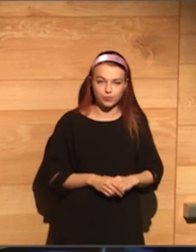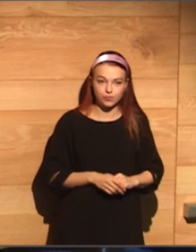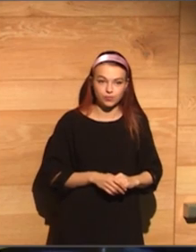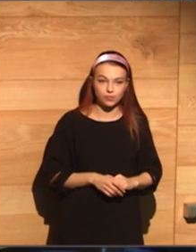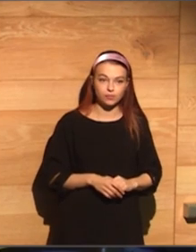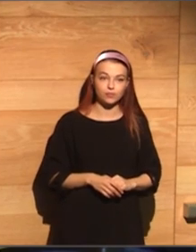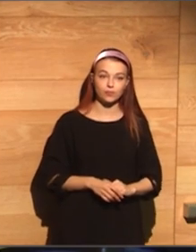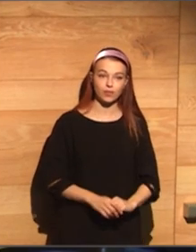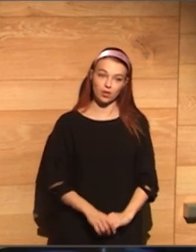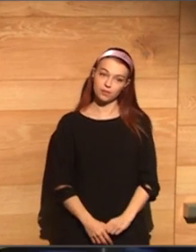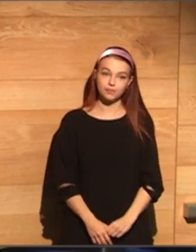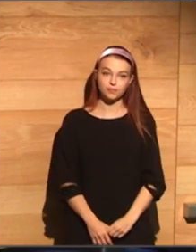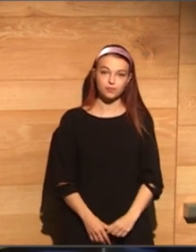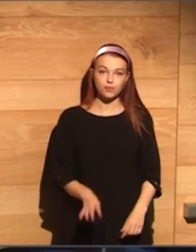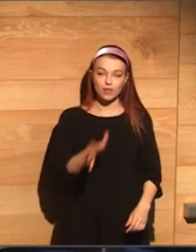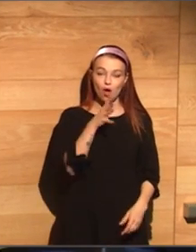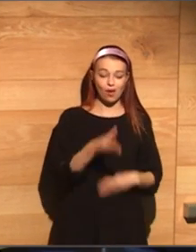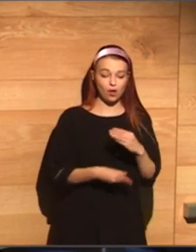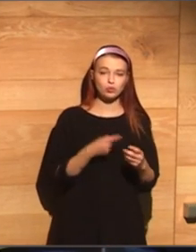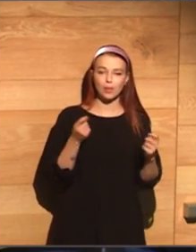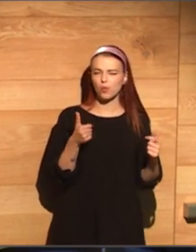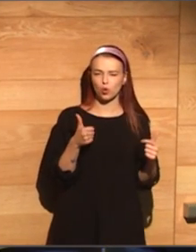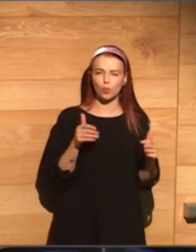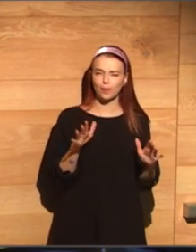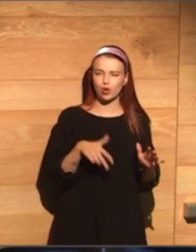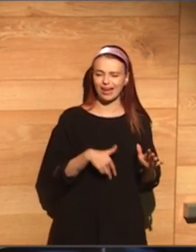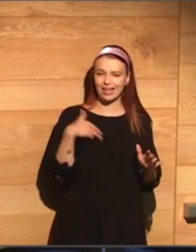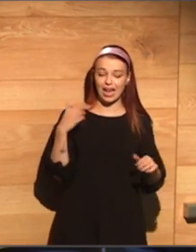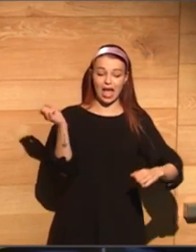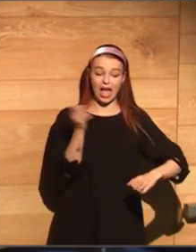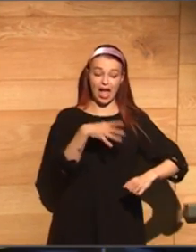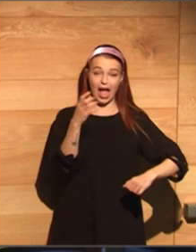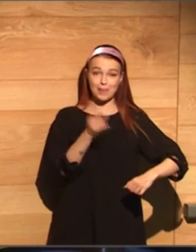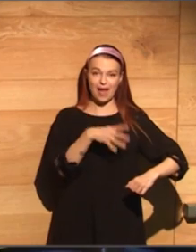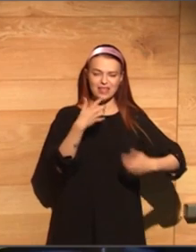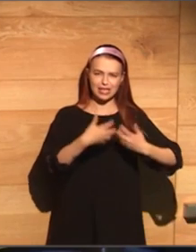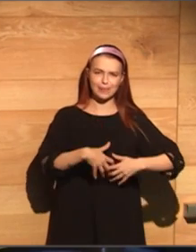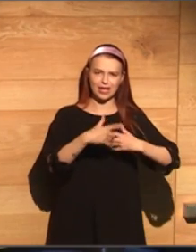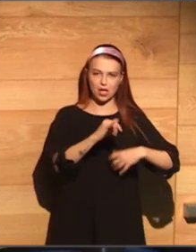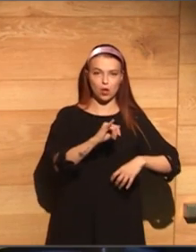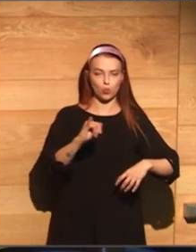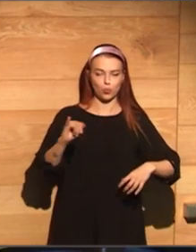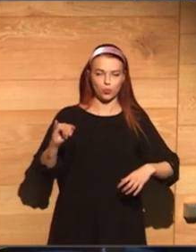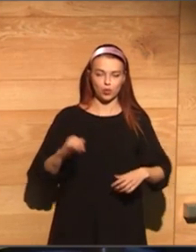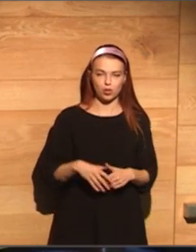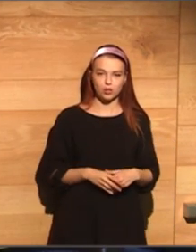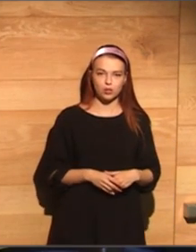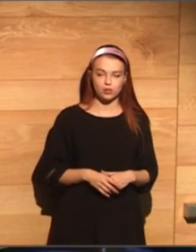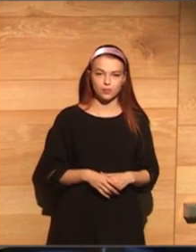Ahora no se usa apenas, pero la sigue habiendo en todos los almacenes de maquinaria, porque ahora se usan